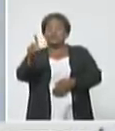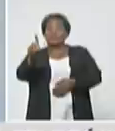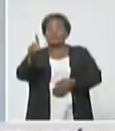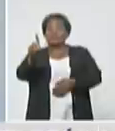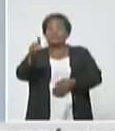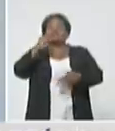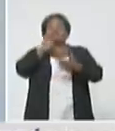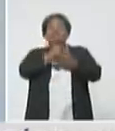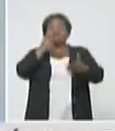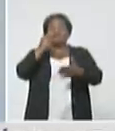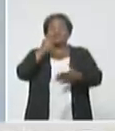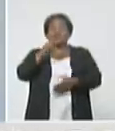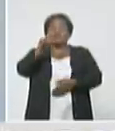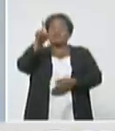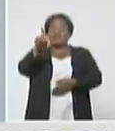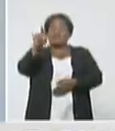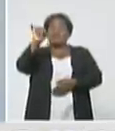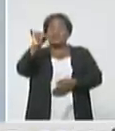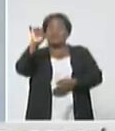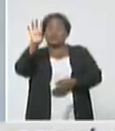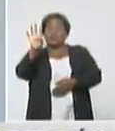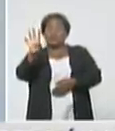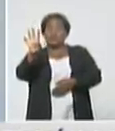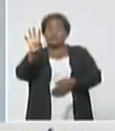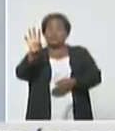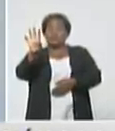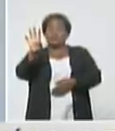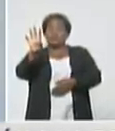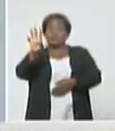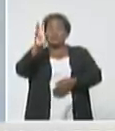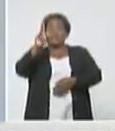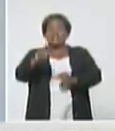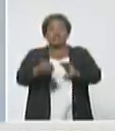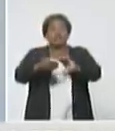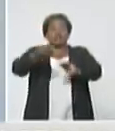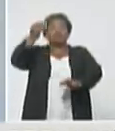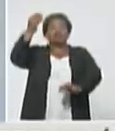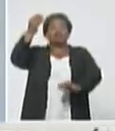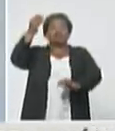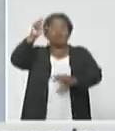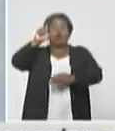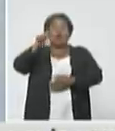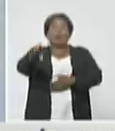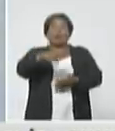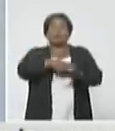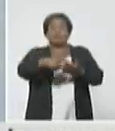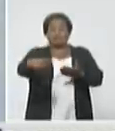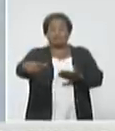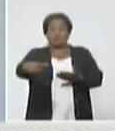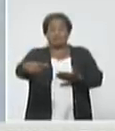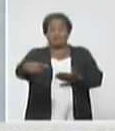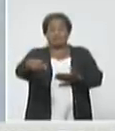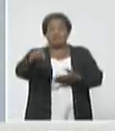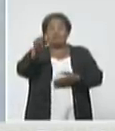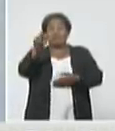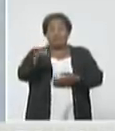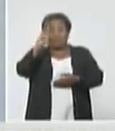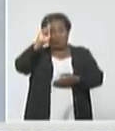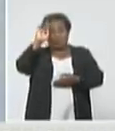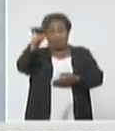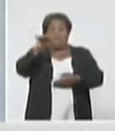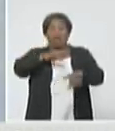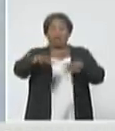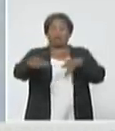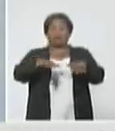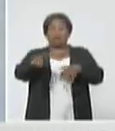confirmados 164, la cifra más elevada de las últimas semanas, esos son los activos, y se vigilan